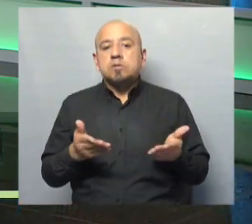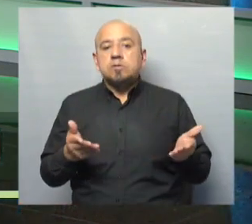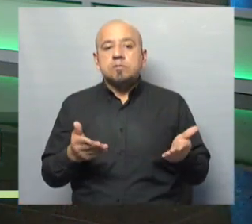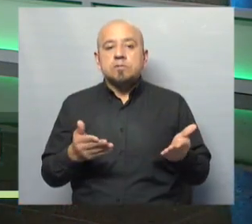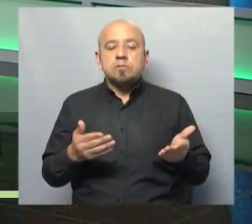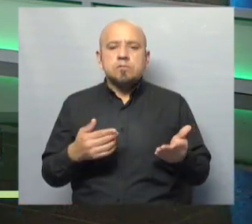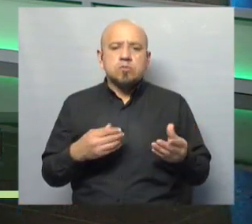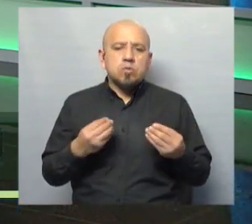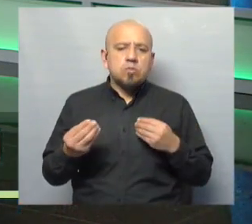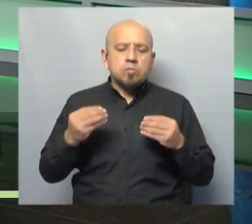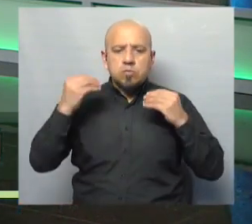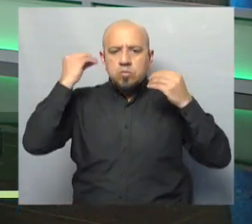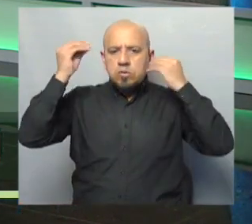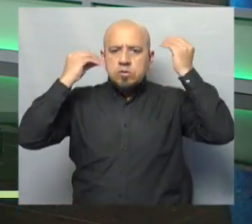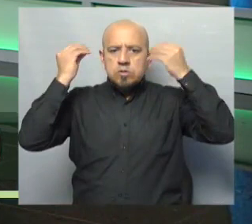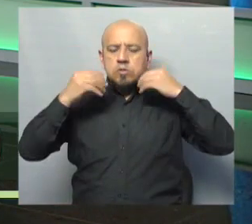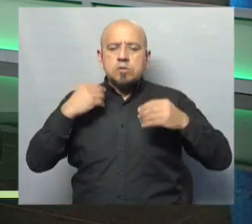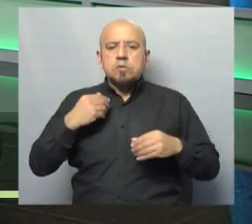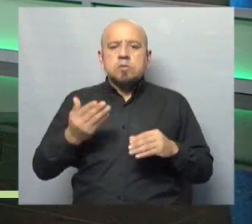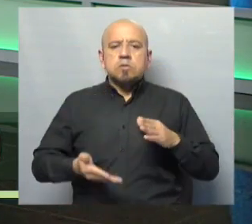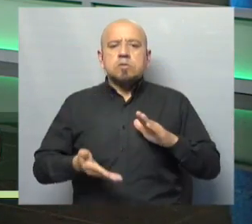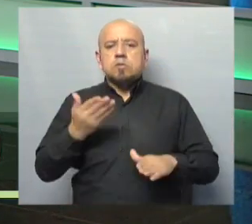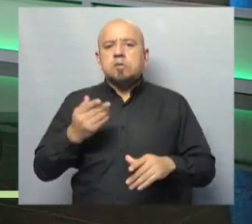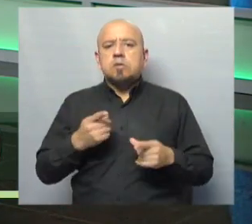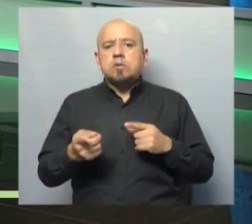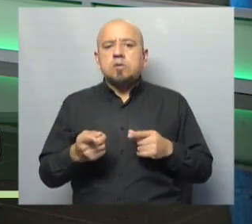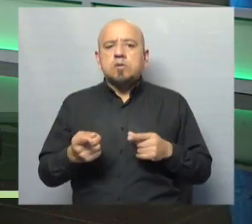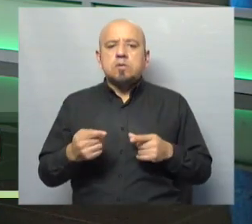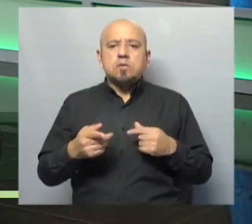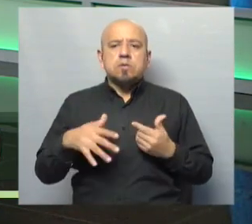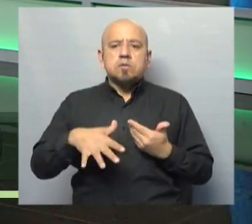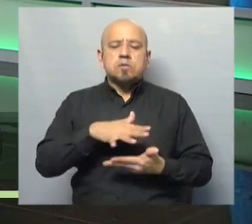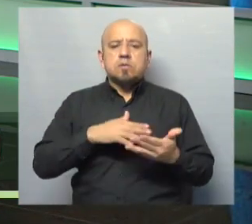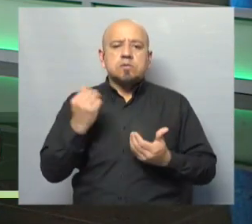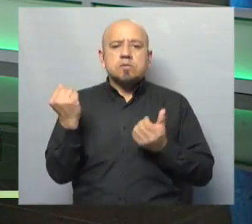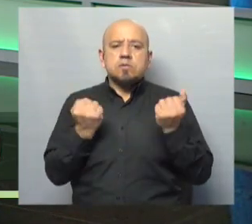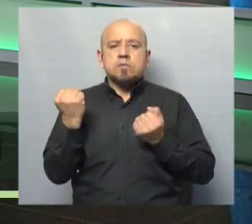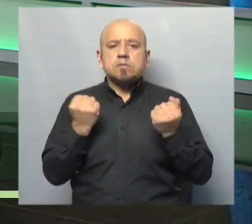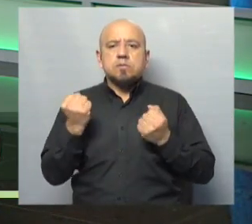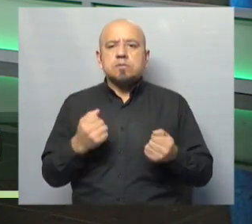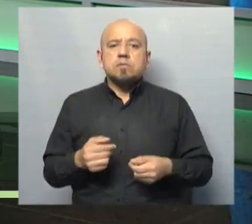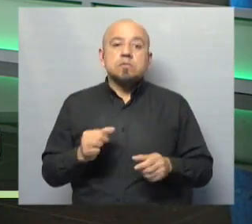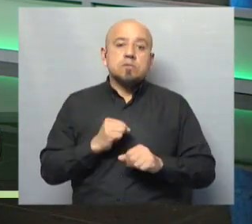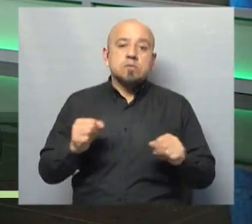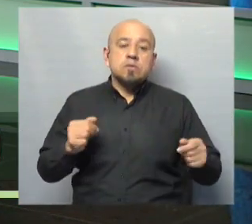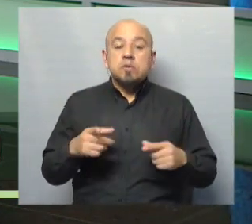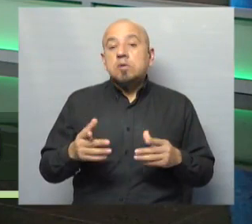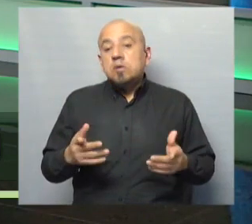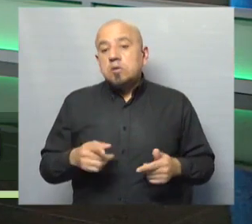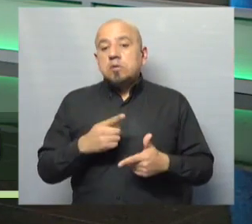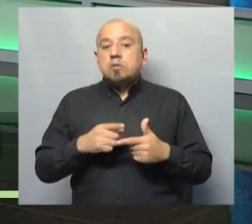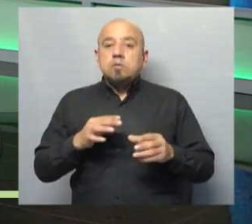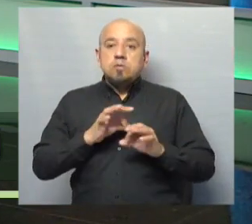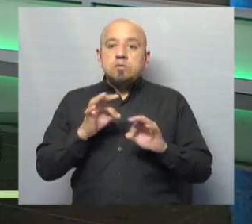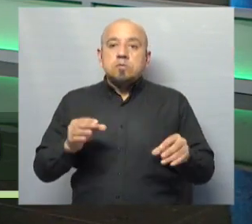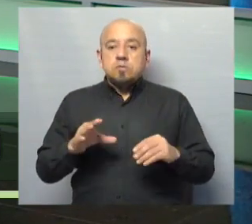pandemia como principal preocupación emergió fuertemente la situación económica puede verse en forma dividida o en forma